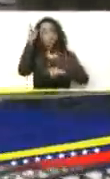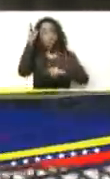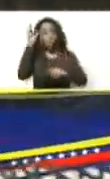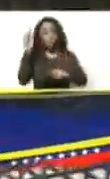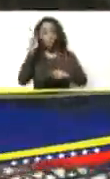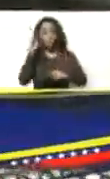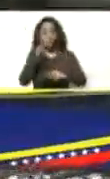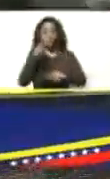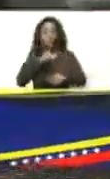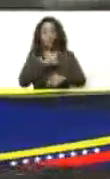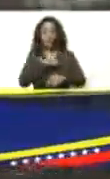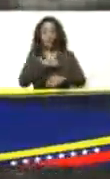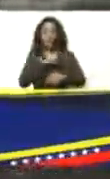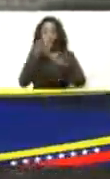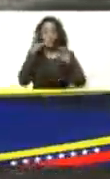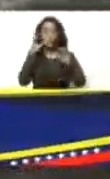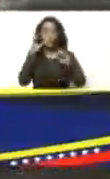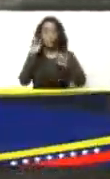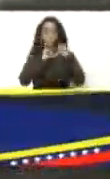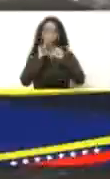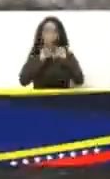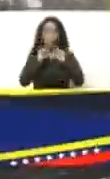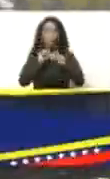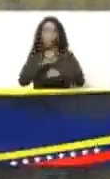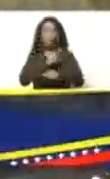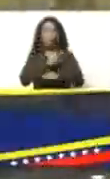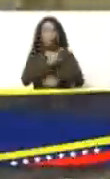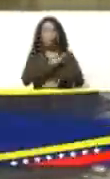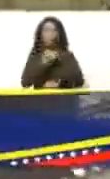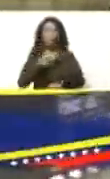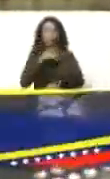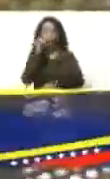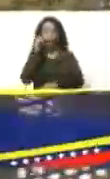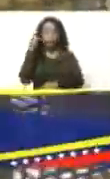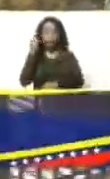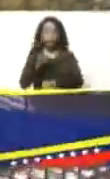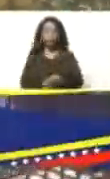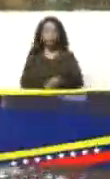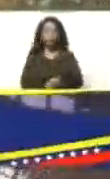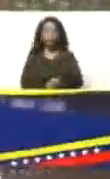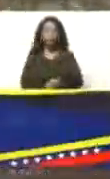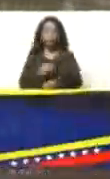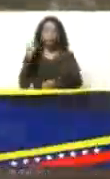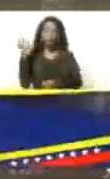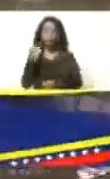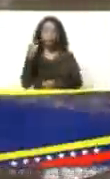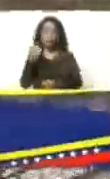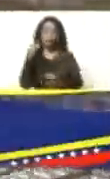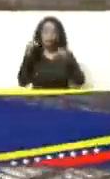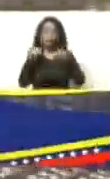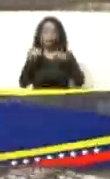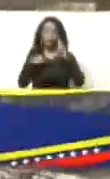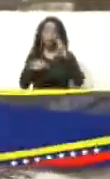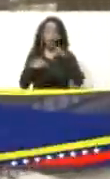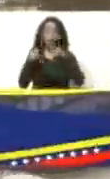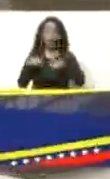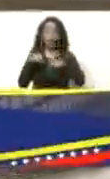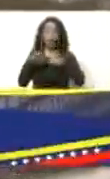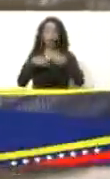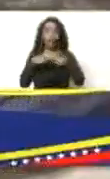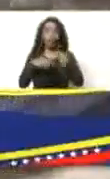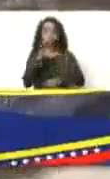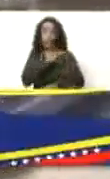reclamar nuestras maquinarias y empoderar a nuestros hombres y a nuestras mujeres. Solamente esto se ve en revolución,